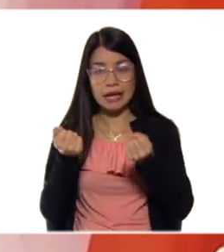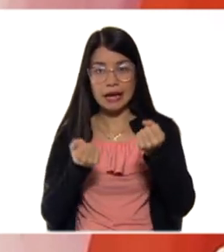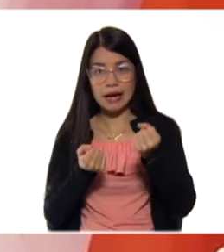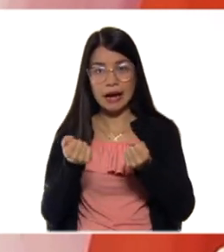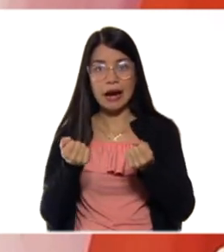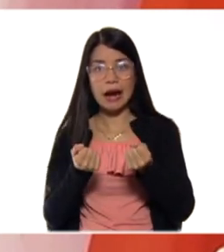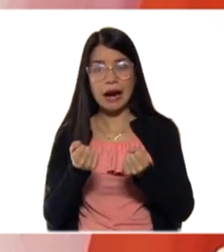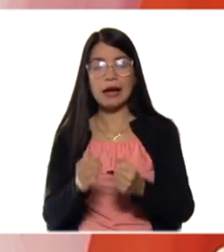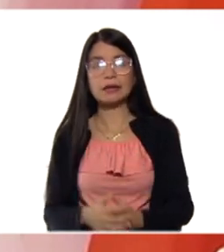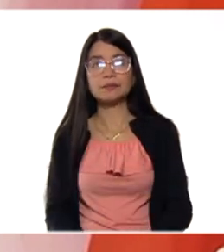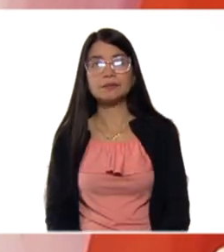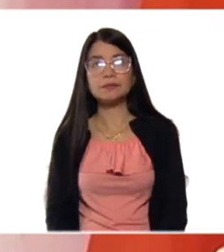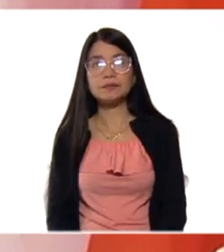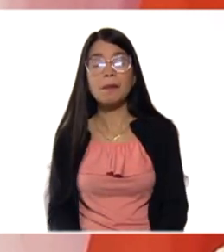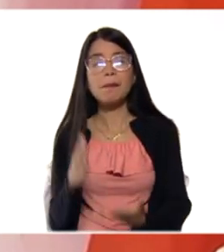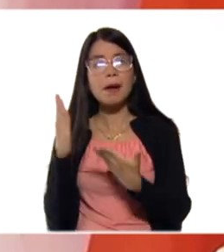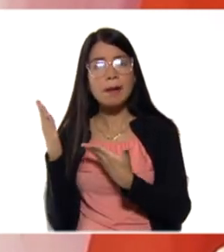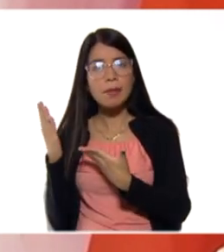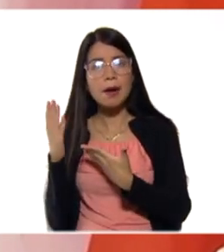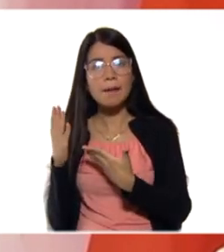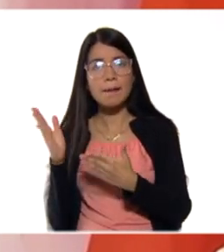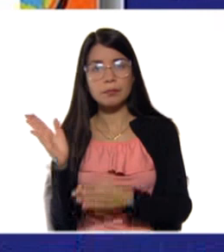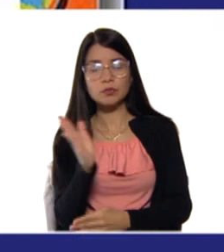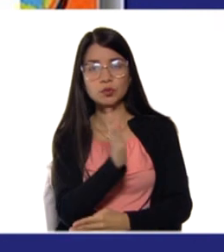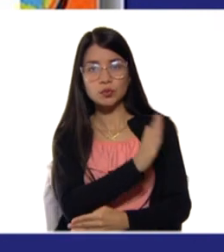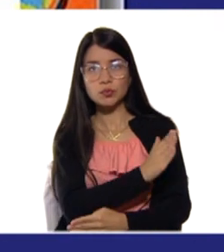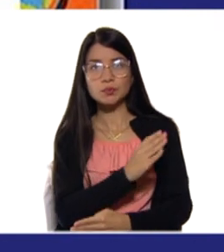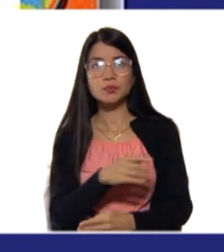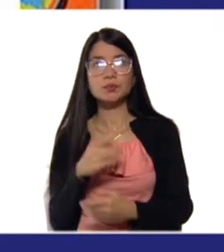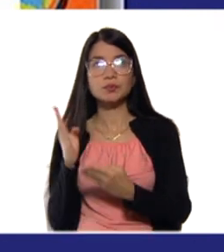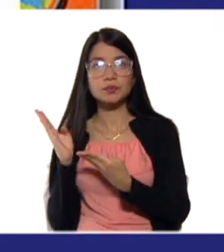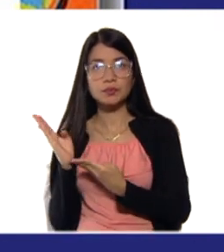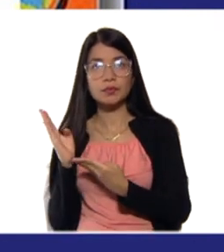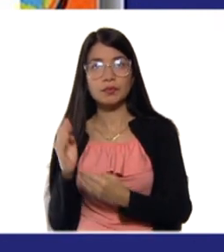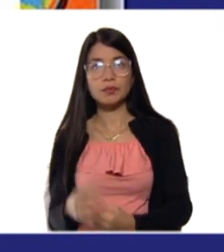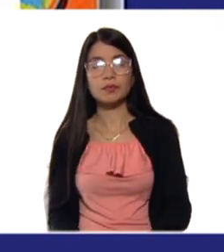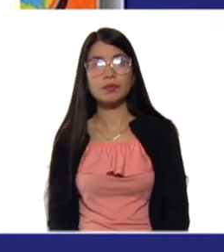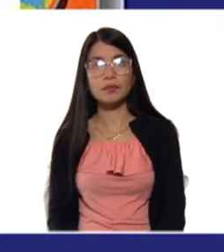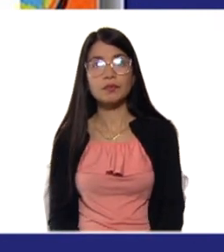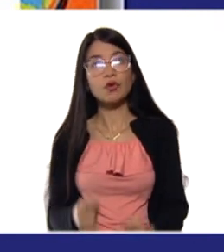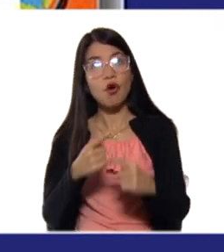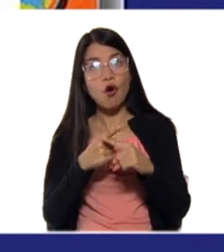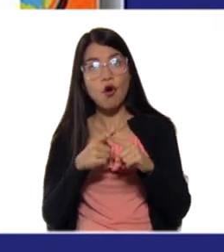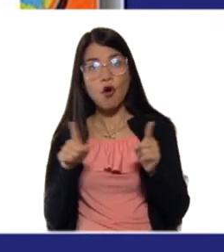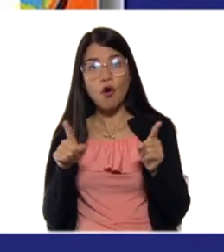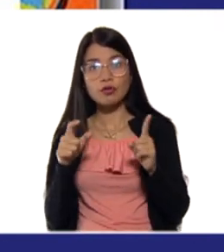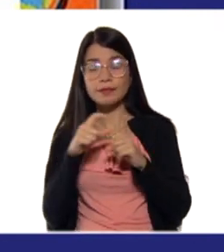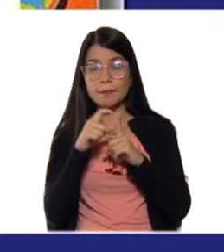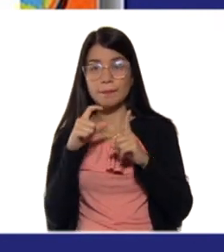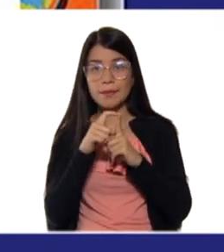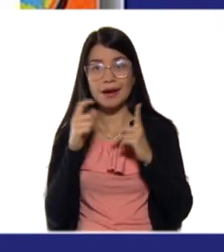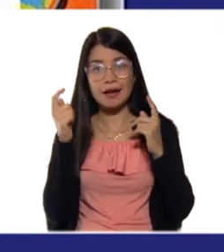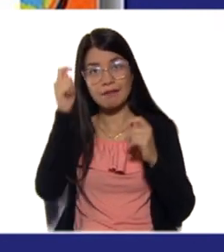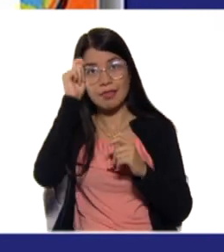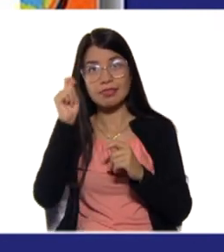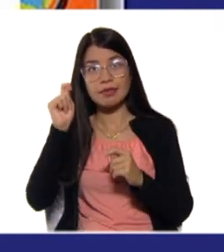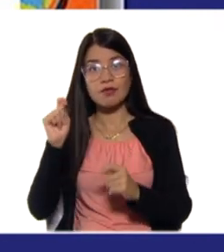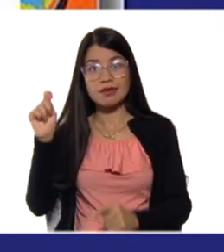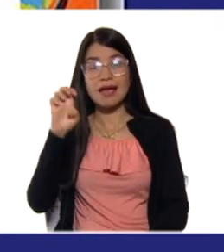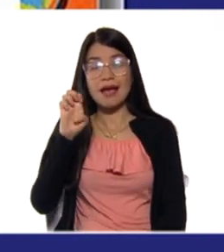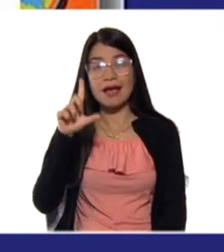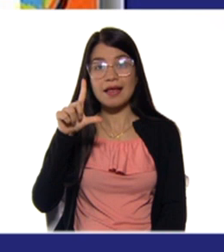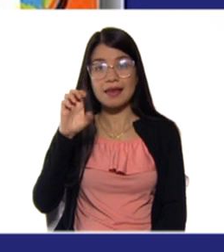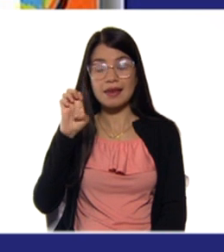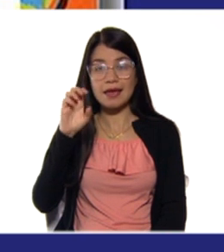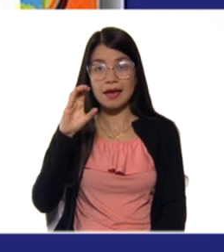lámina, porque vamos avanzando con respecto a otro referente teórico práctico, que es la electroquímica.